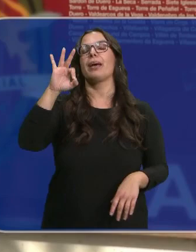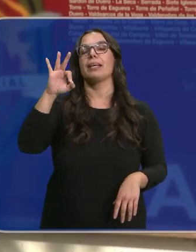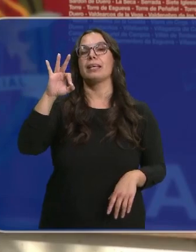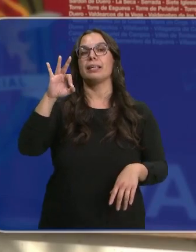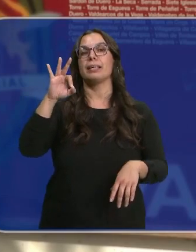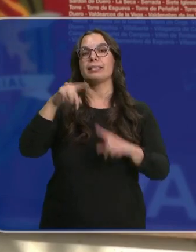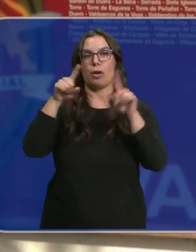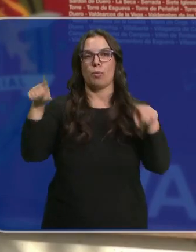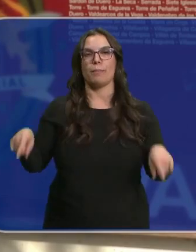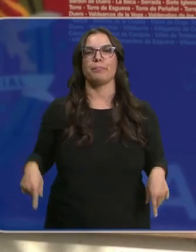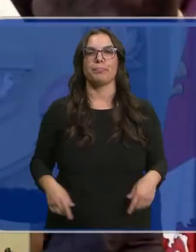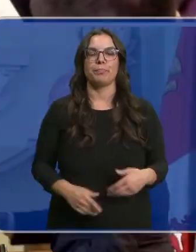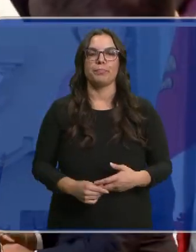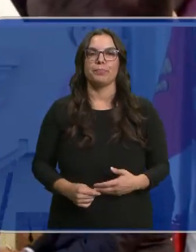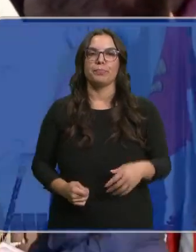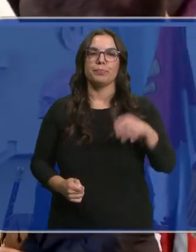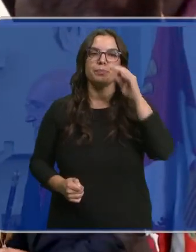Segovia.